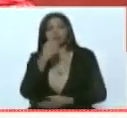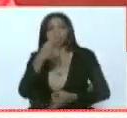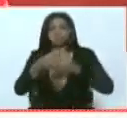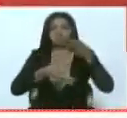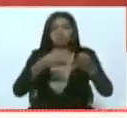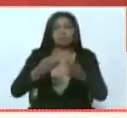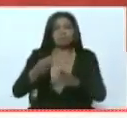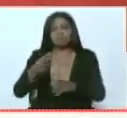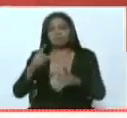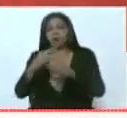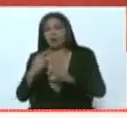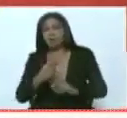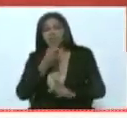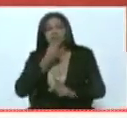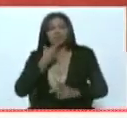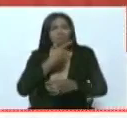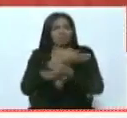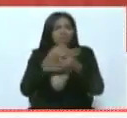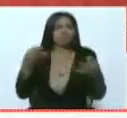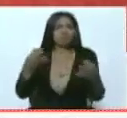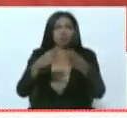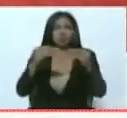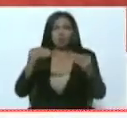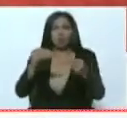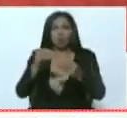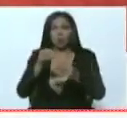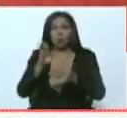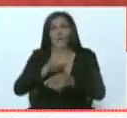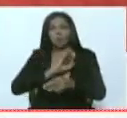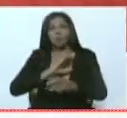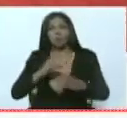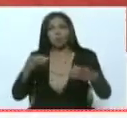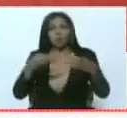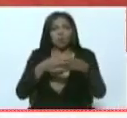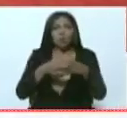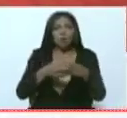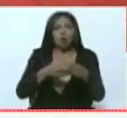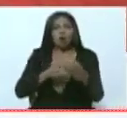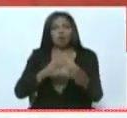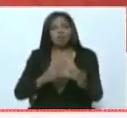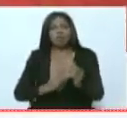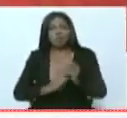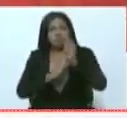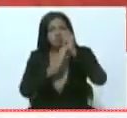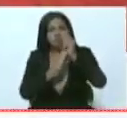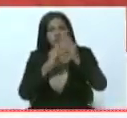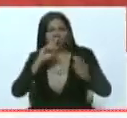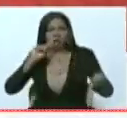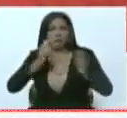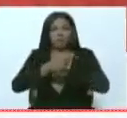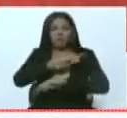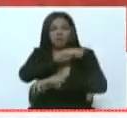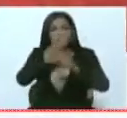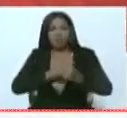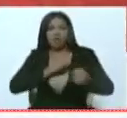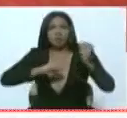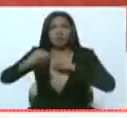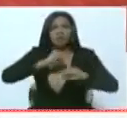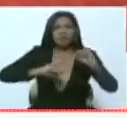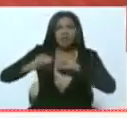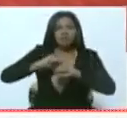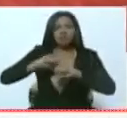Extraordinarias palabras de lo que es un partido que se ha convertido en un poderoso